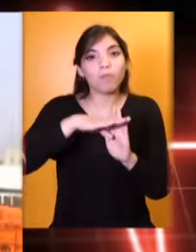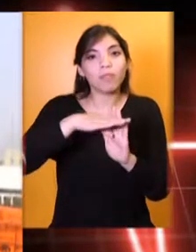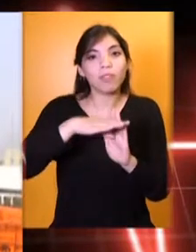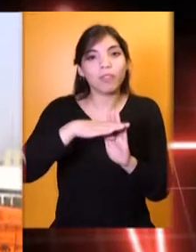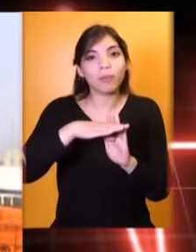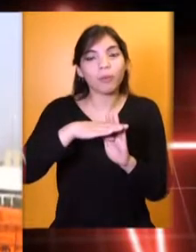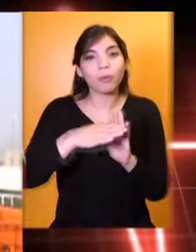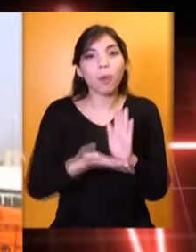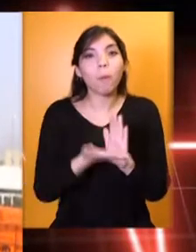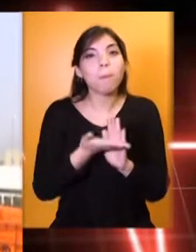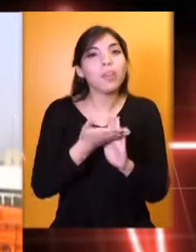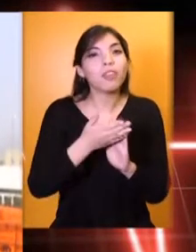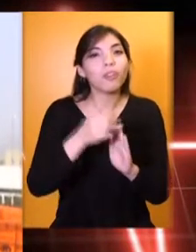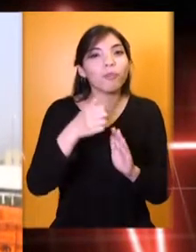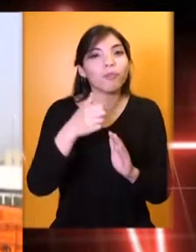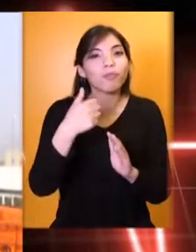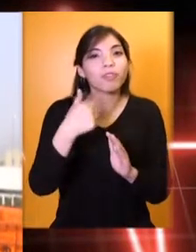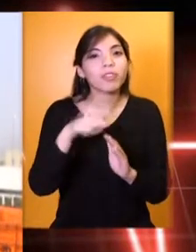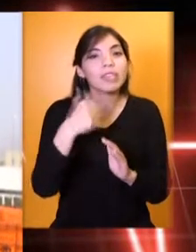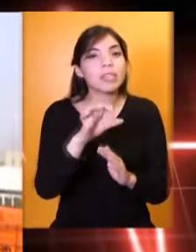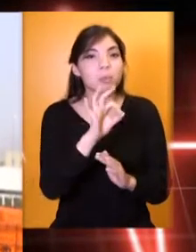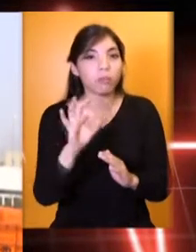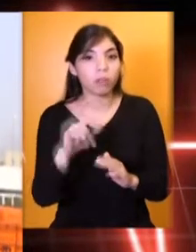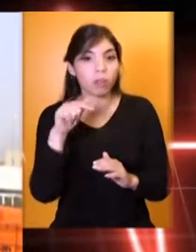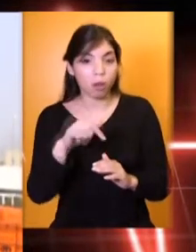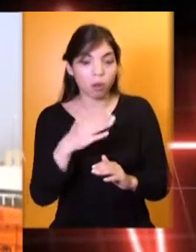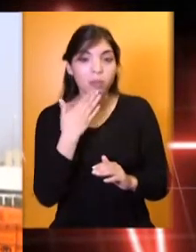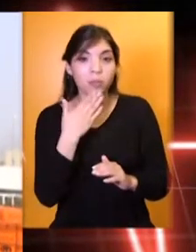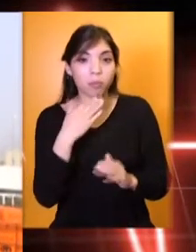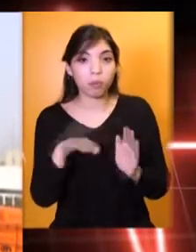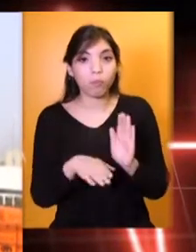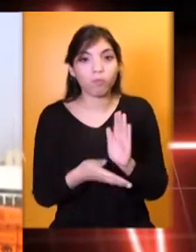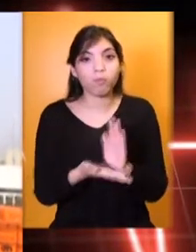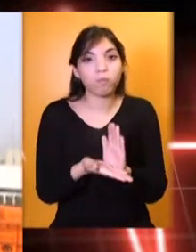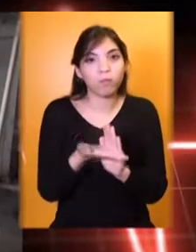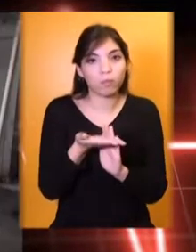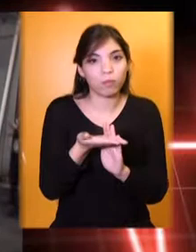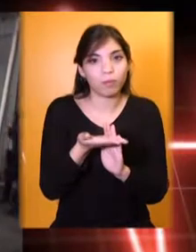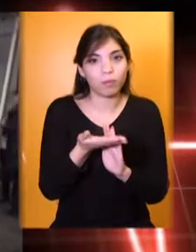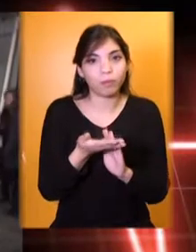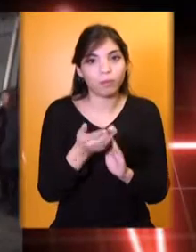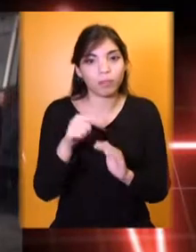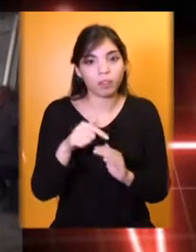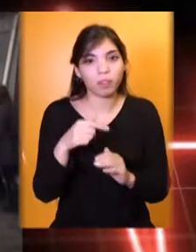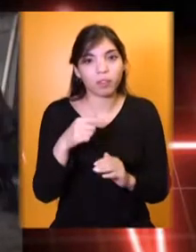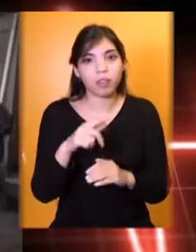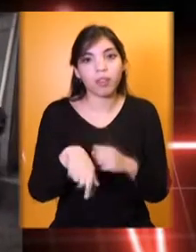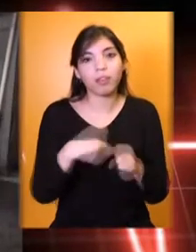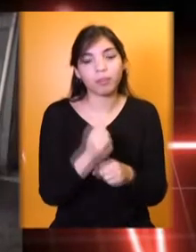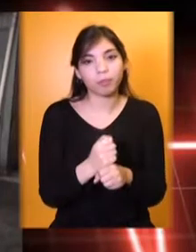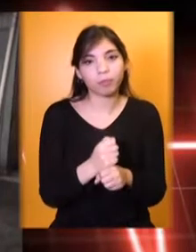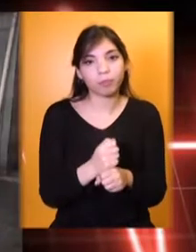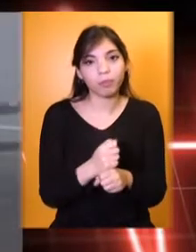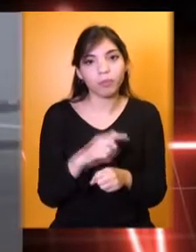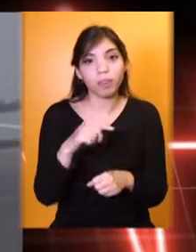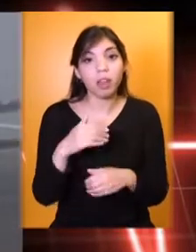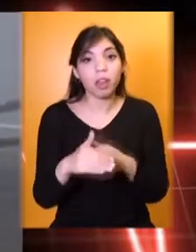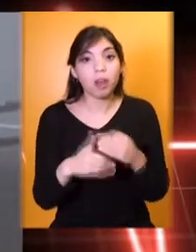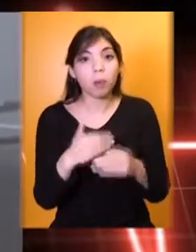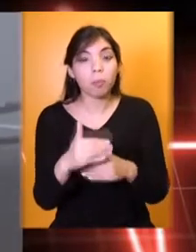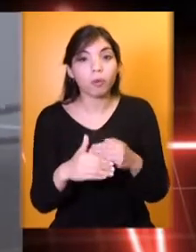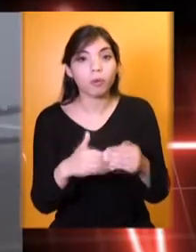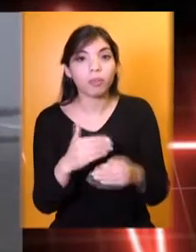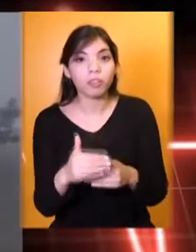Este año ya llevamos un aumento de un 6%, por lo menos al primer trimestre del 2019. Según el proceso realizado entre aduanas